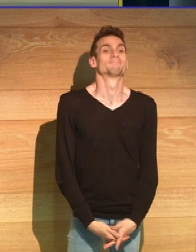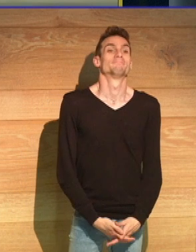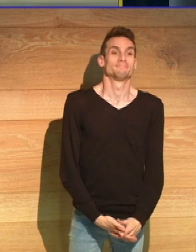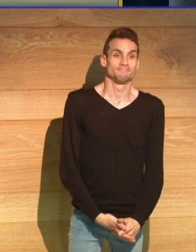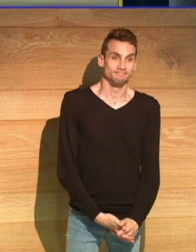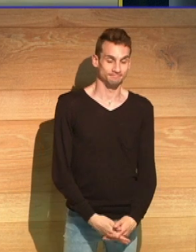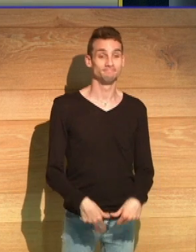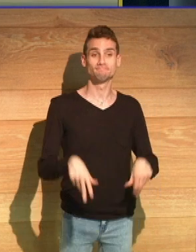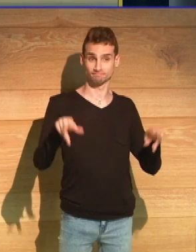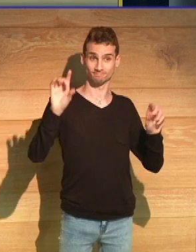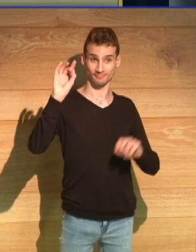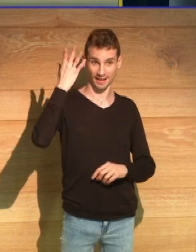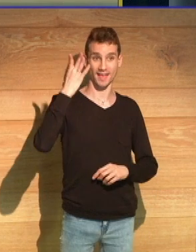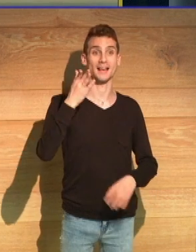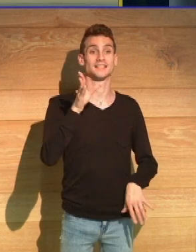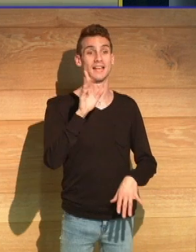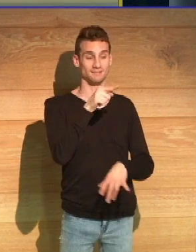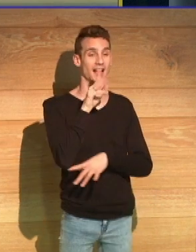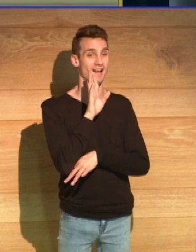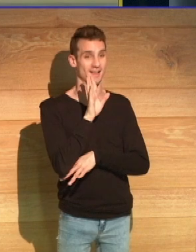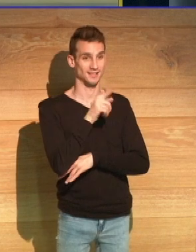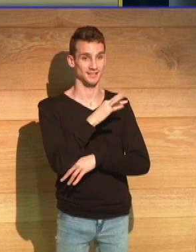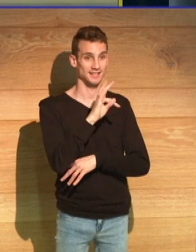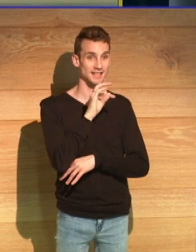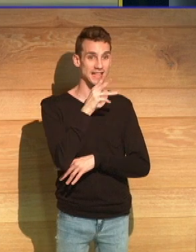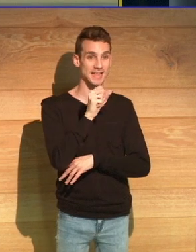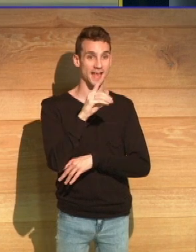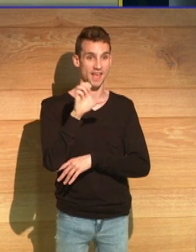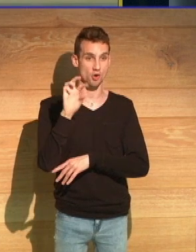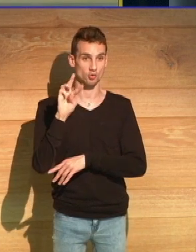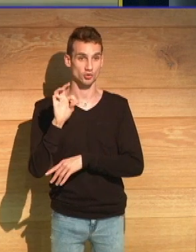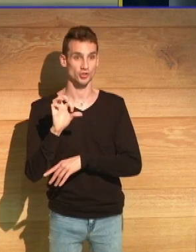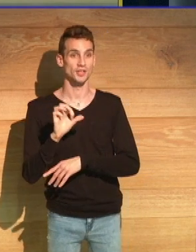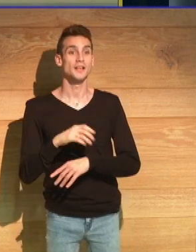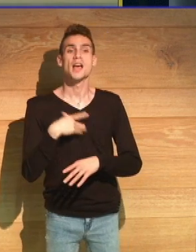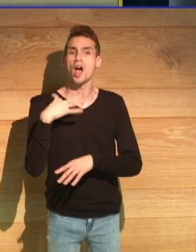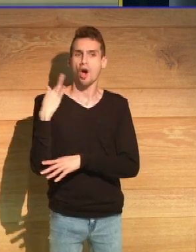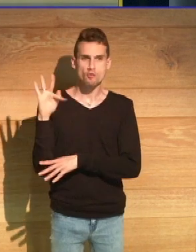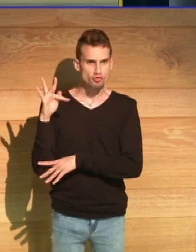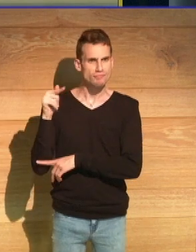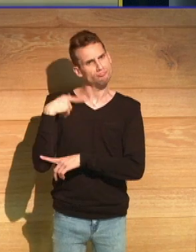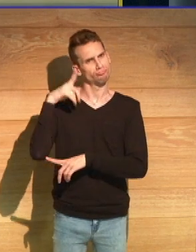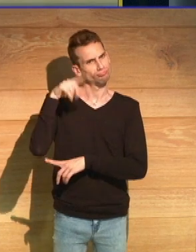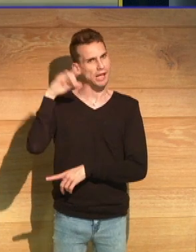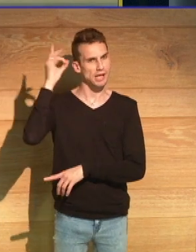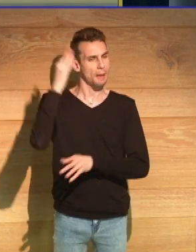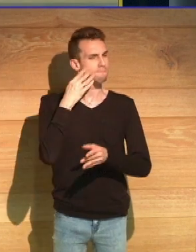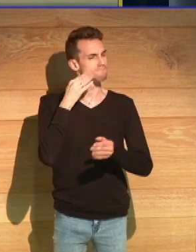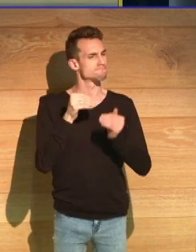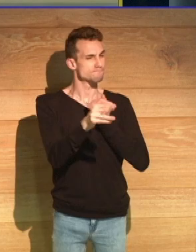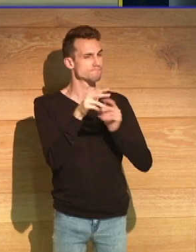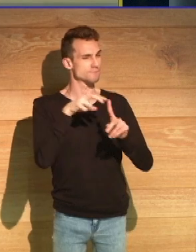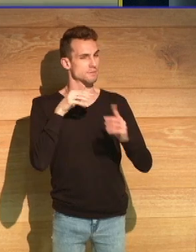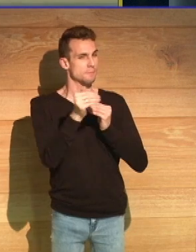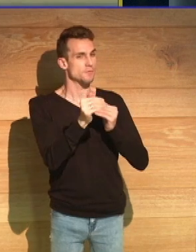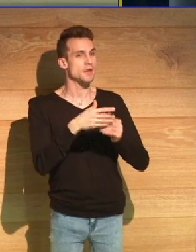Hablando de ideas que comentabas, Tadeusz, Fuller también tuvo ideas visionarias y es un poco lo que has comentado